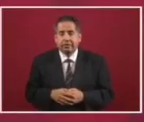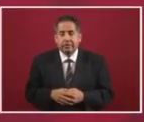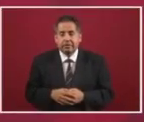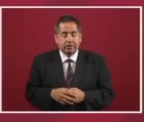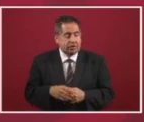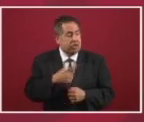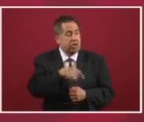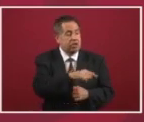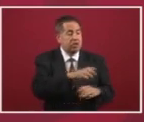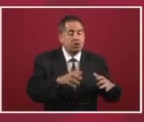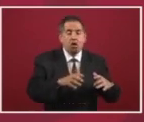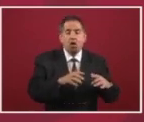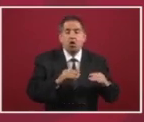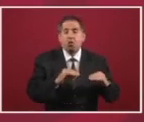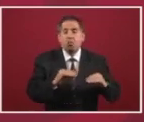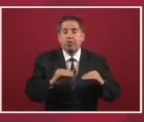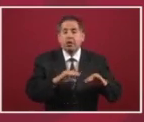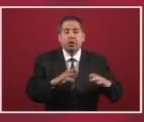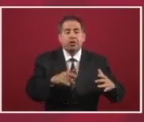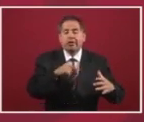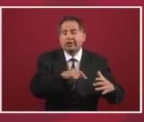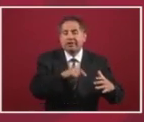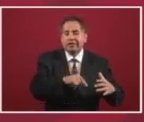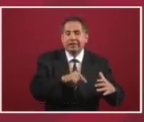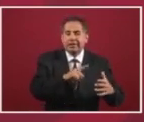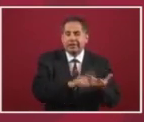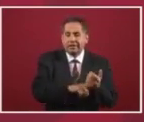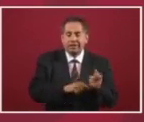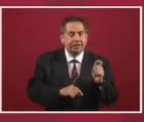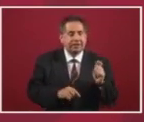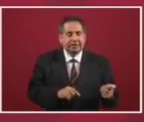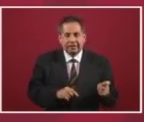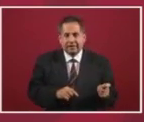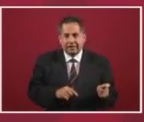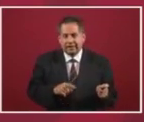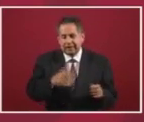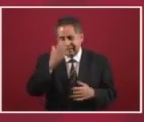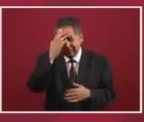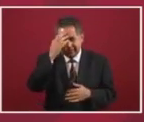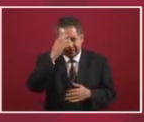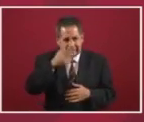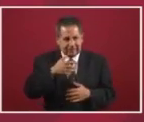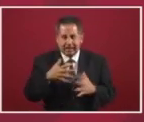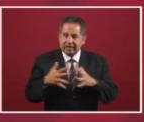el movimiento que se conoce